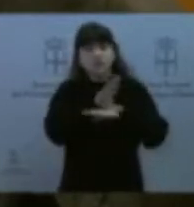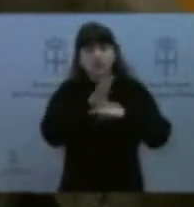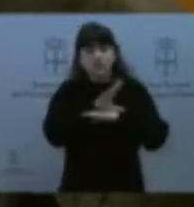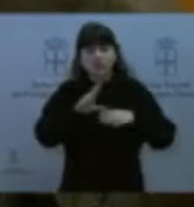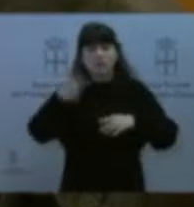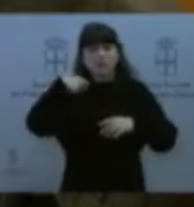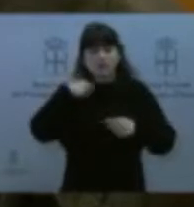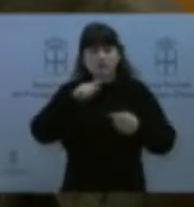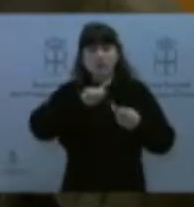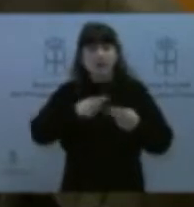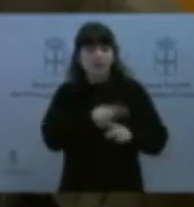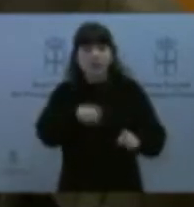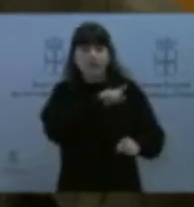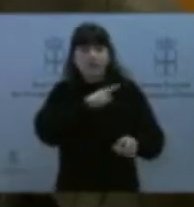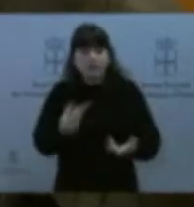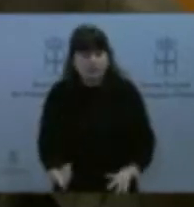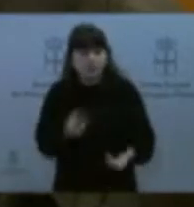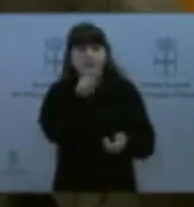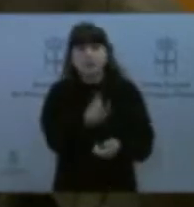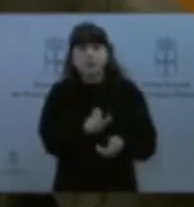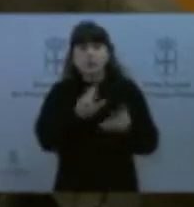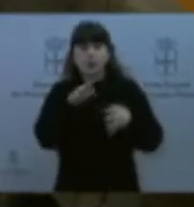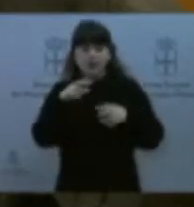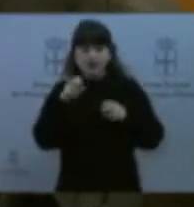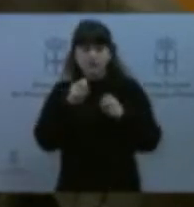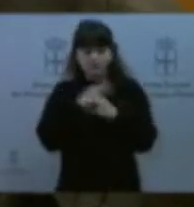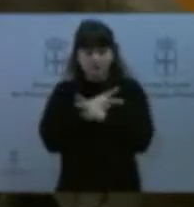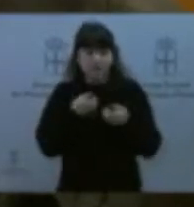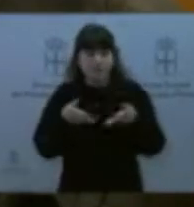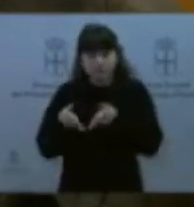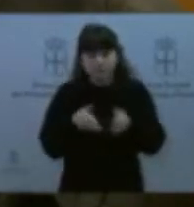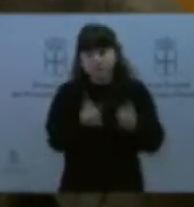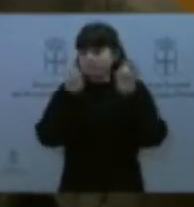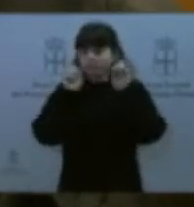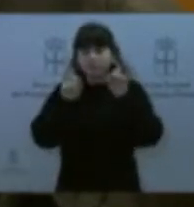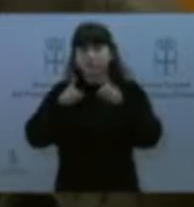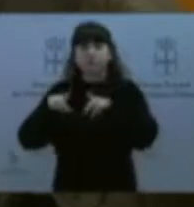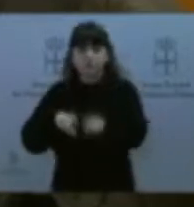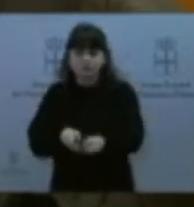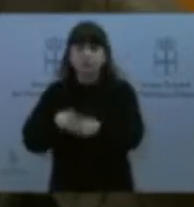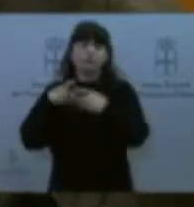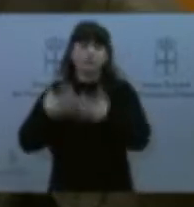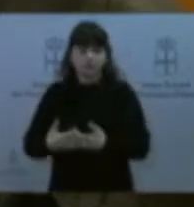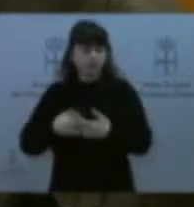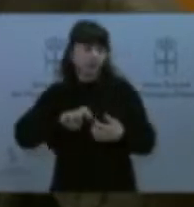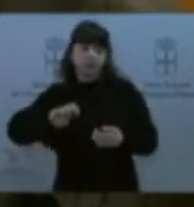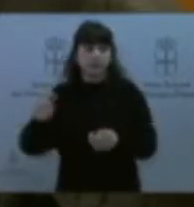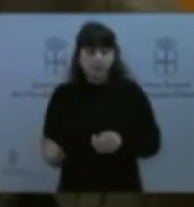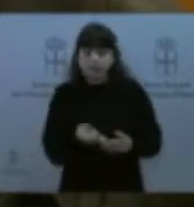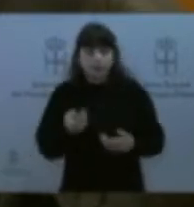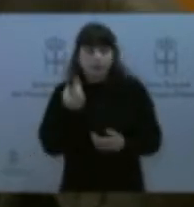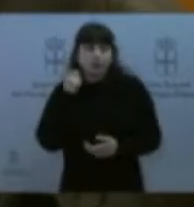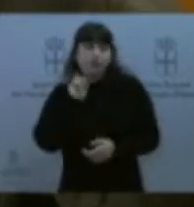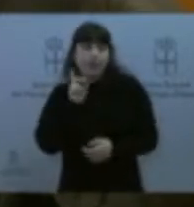señor Fernando Lastra, con Educación, con Agroganadería, con Industria. Nada más faltaba usted para venir a este club de